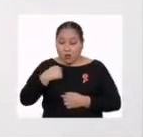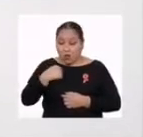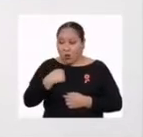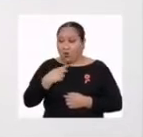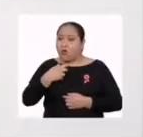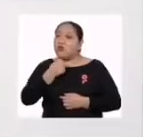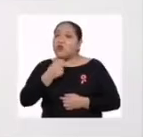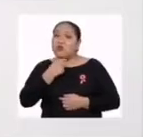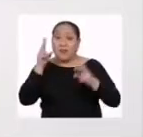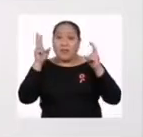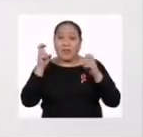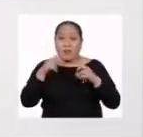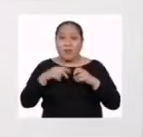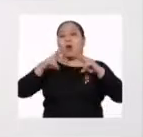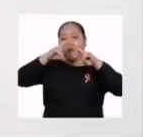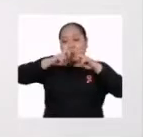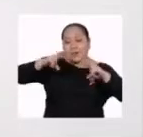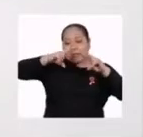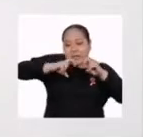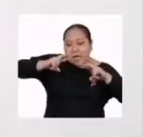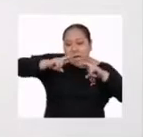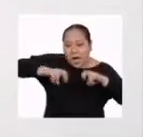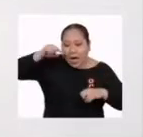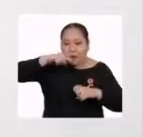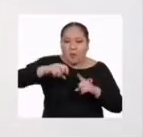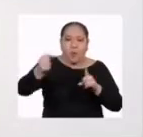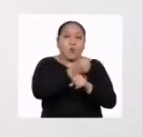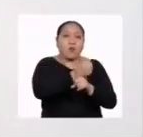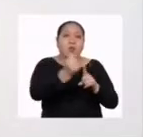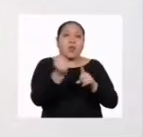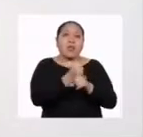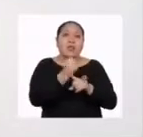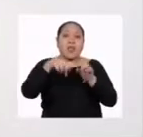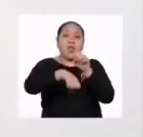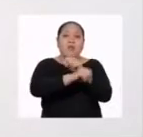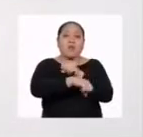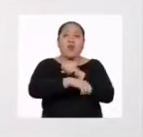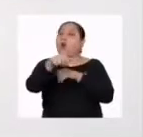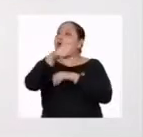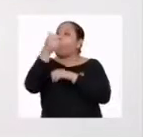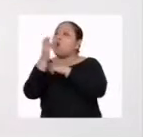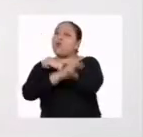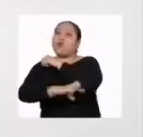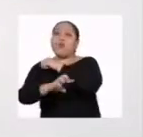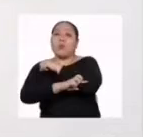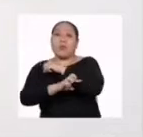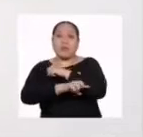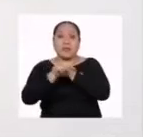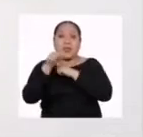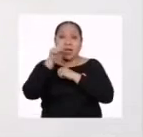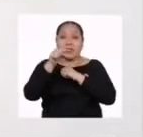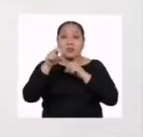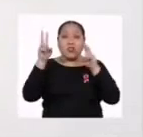tema que terminábamos investigando sobre la violencia en el fútbol en otros países. Estos son